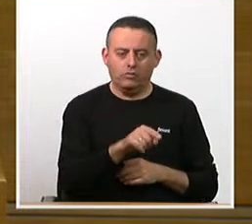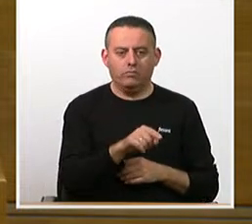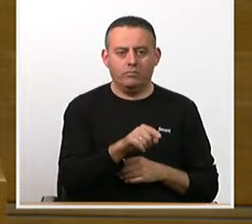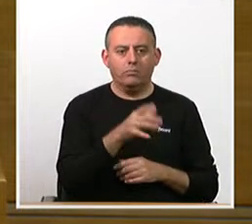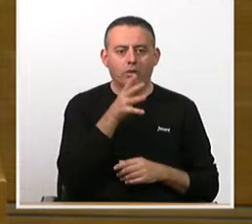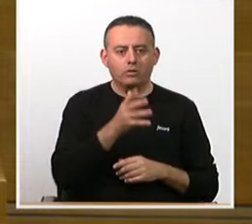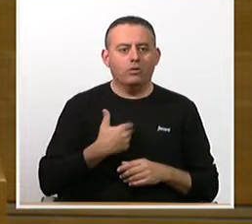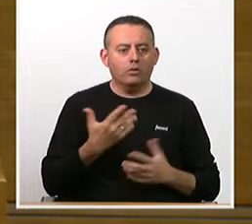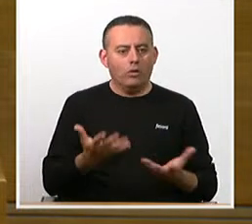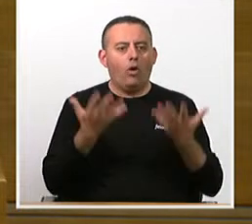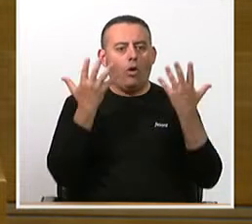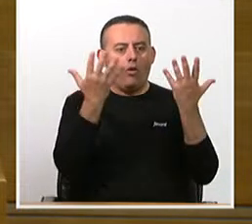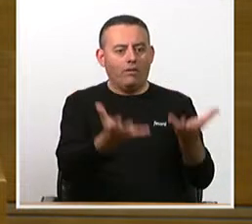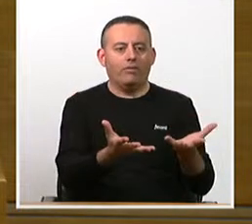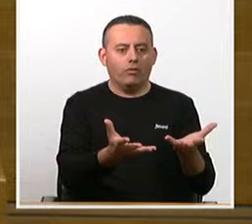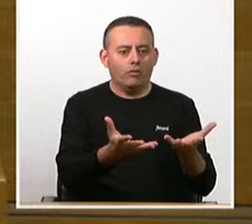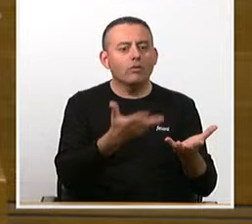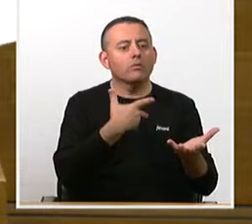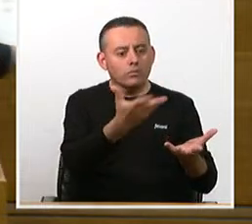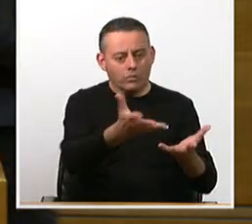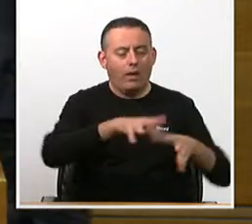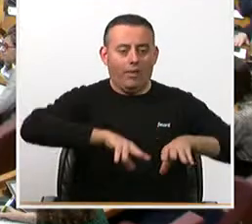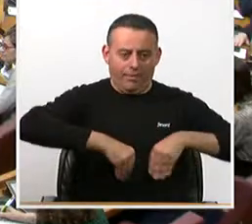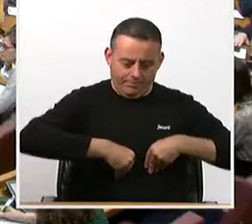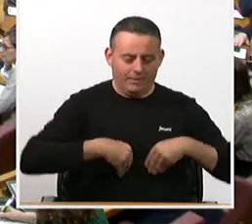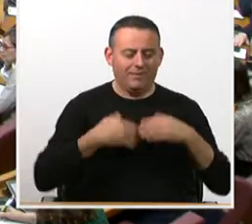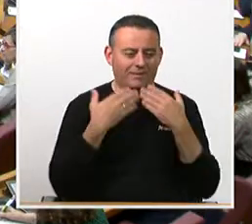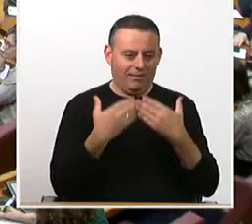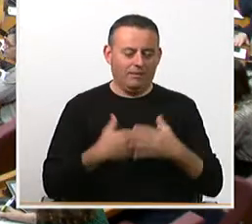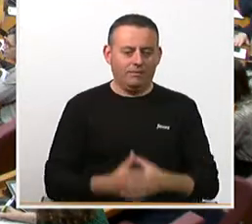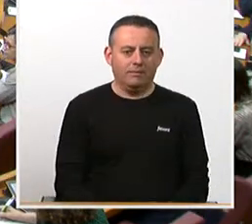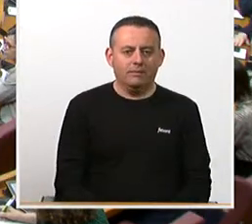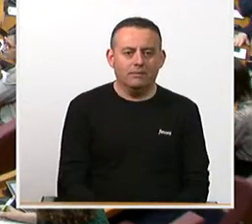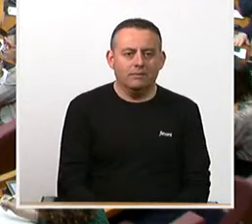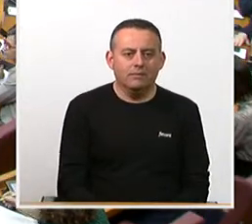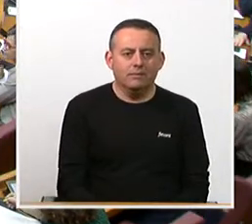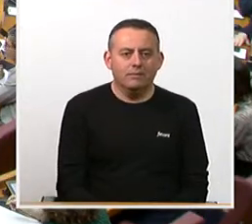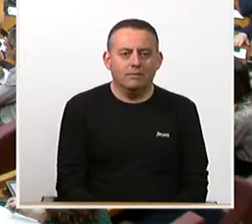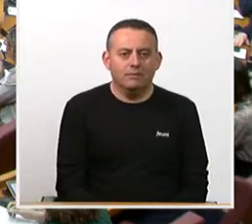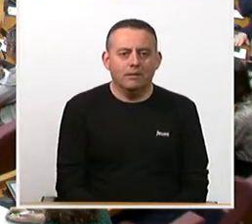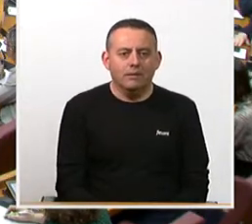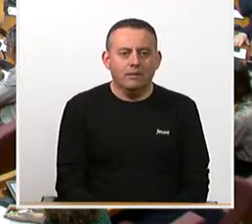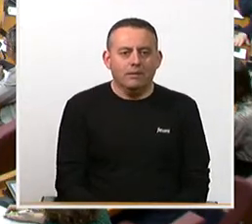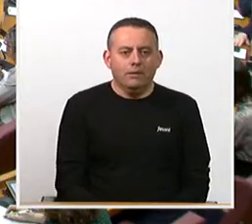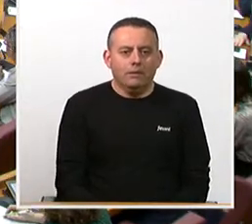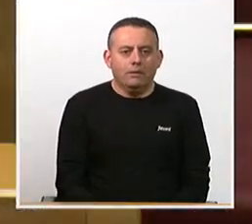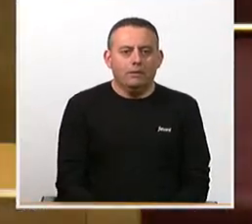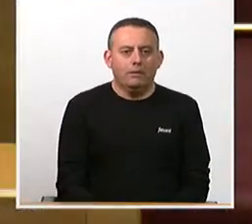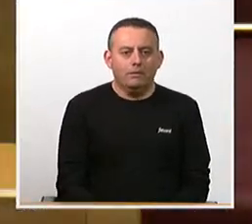no lo desprecie Muchas gracias muchas gracias